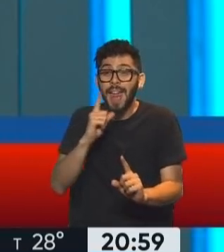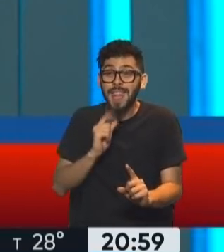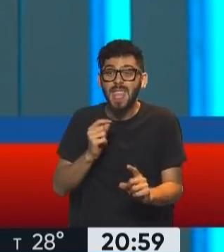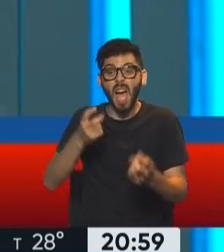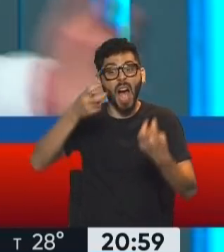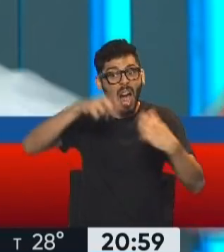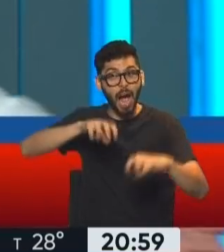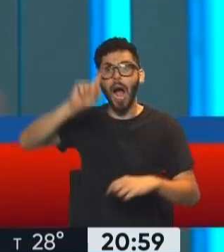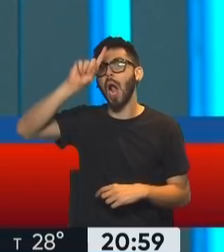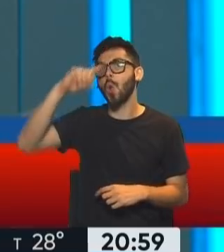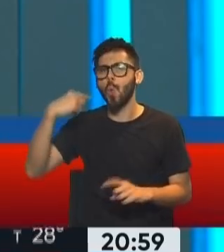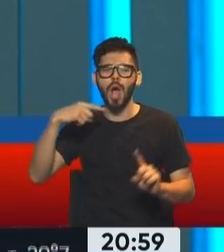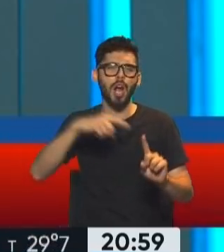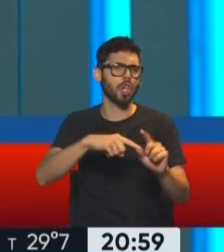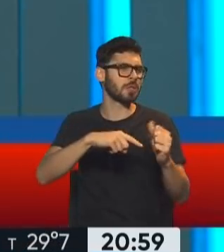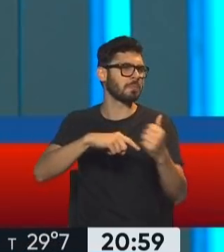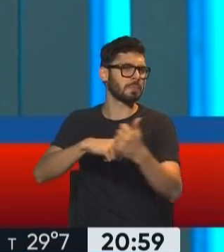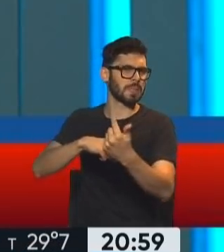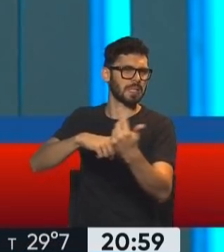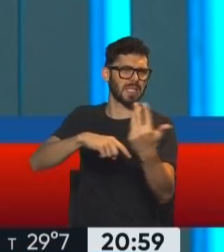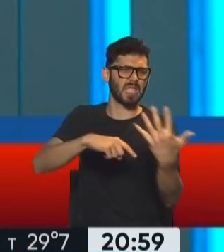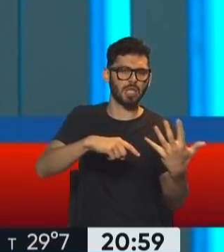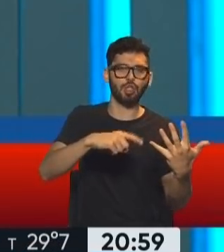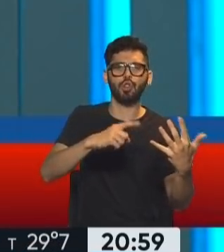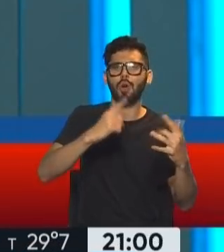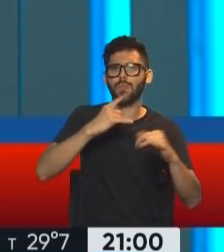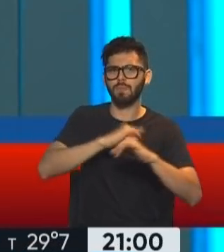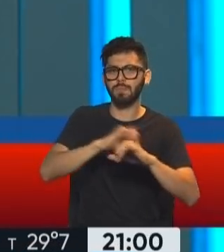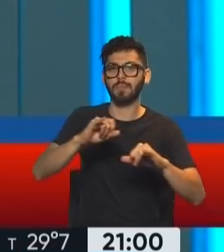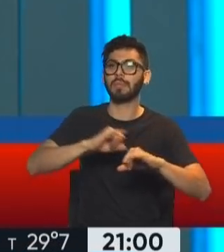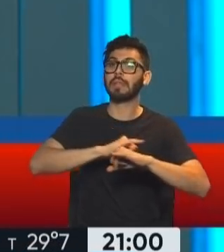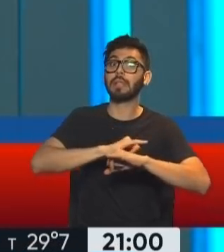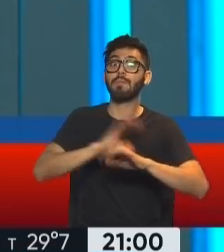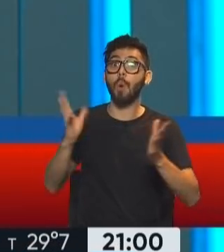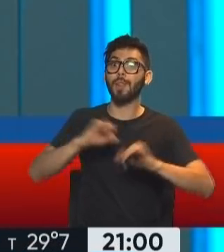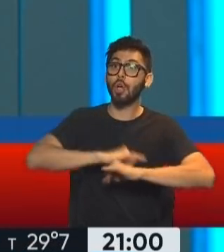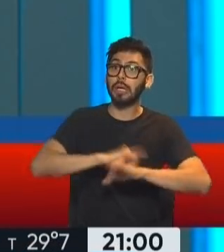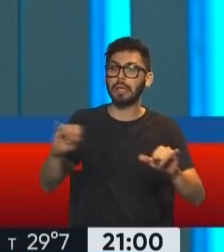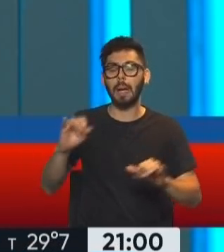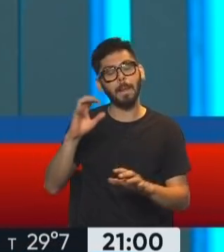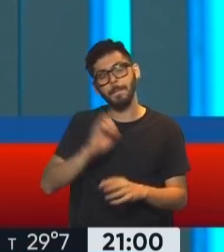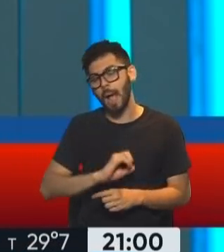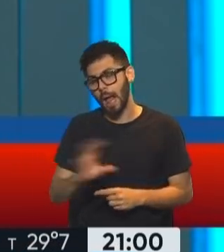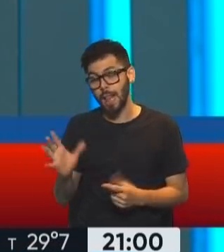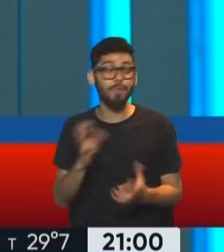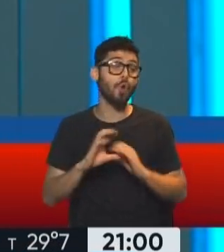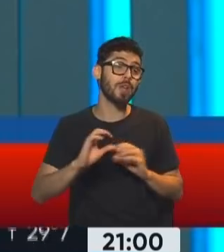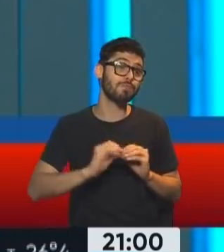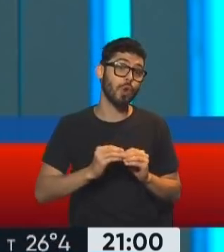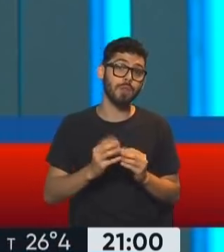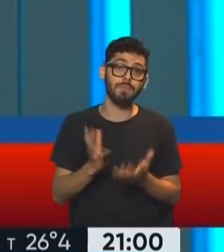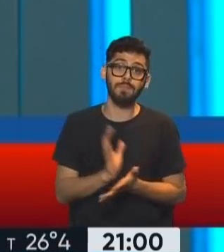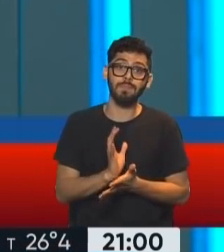sienta Alberto con 5 personas y comunica, está mal comunicado, está improvisado, pero ¿por qué no